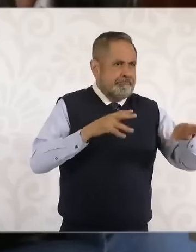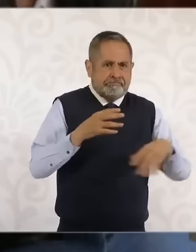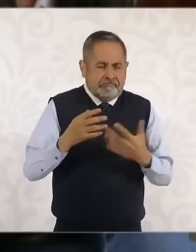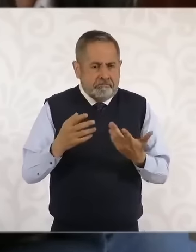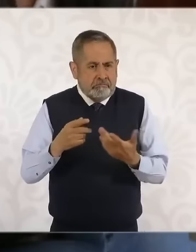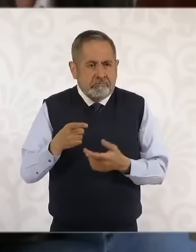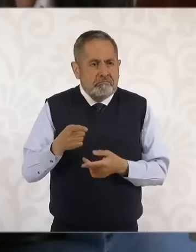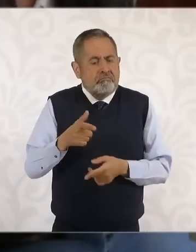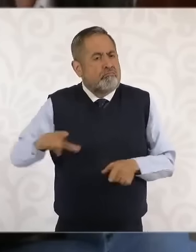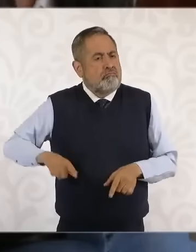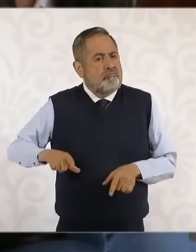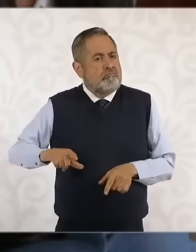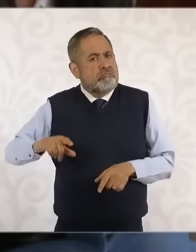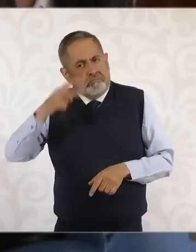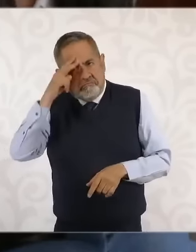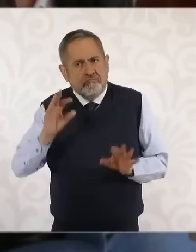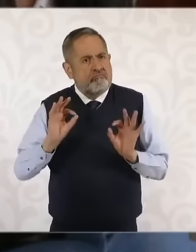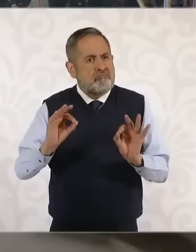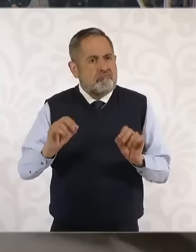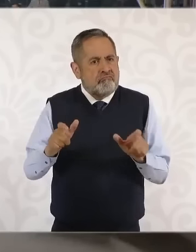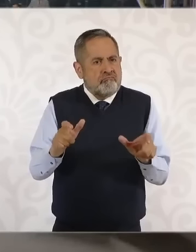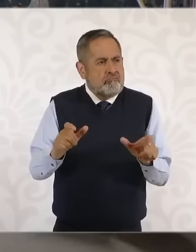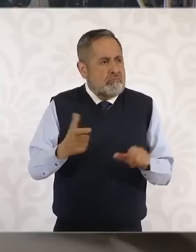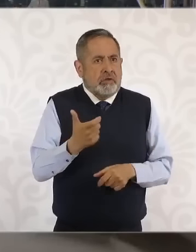el que se han aumentado los salarios mínimos en el país?